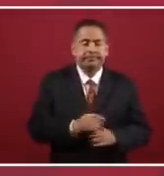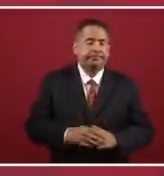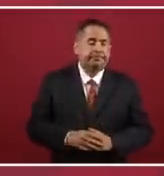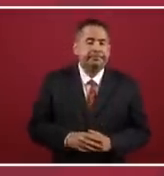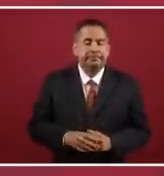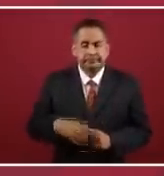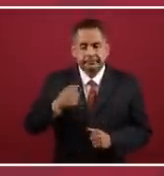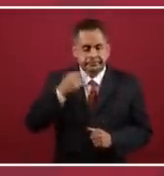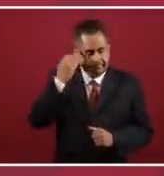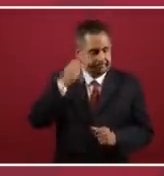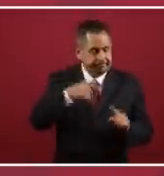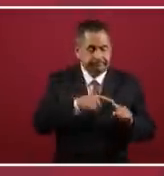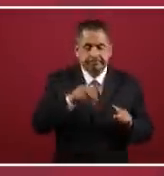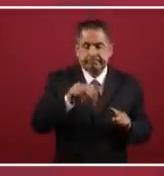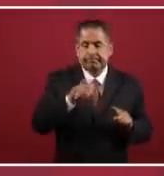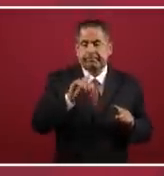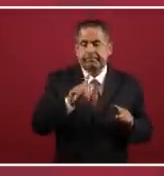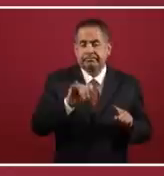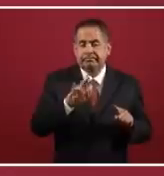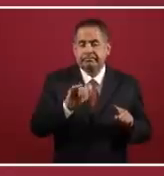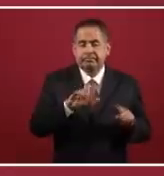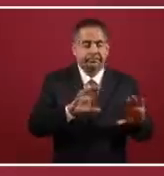en el periodo neoliberal.